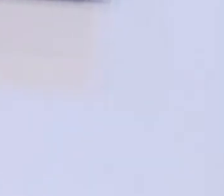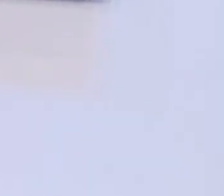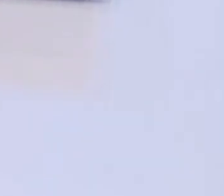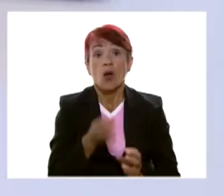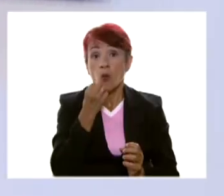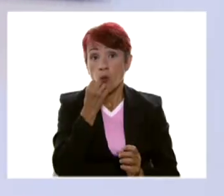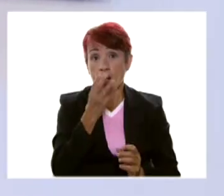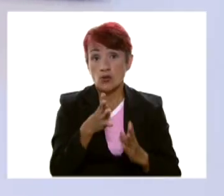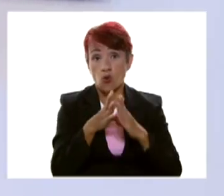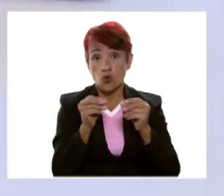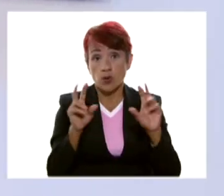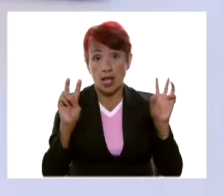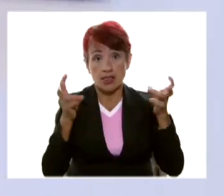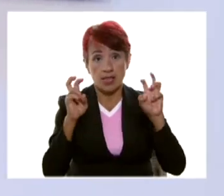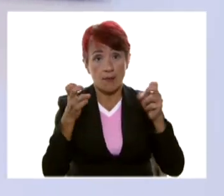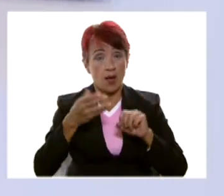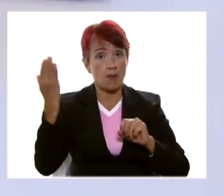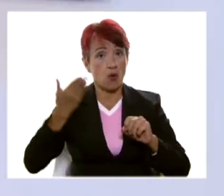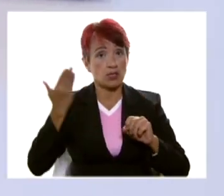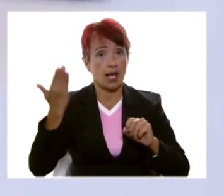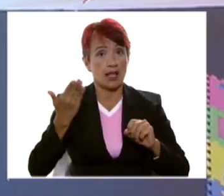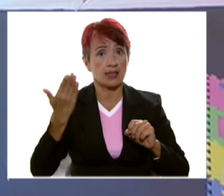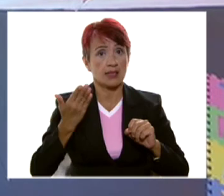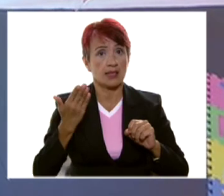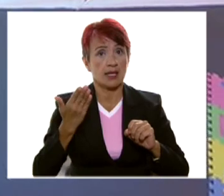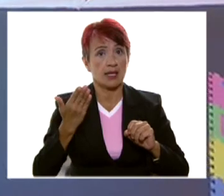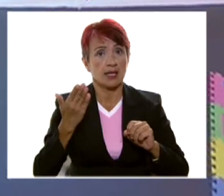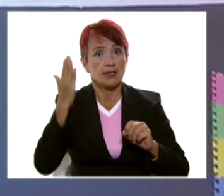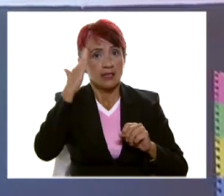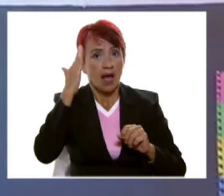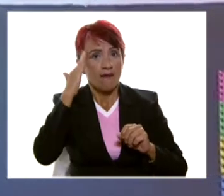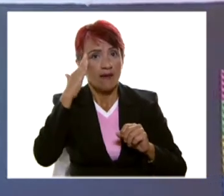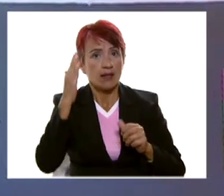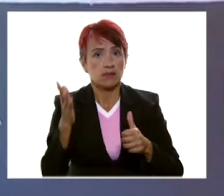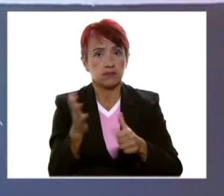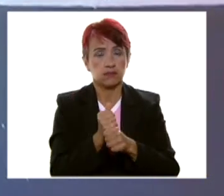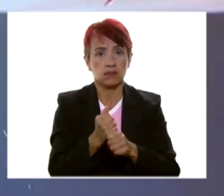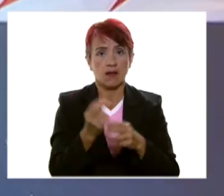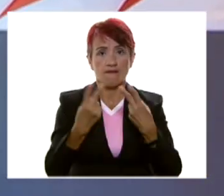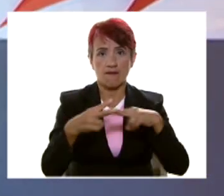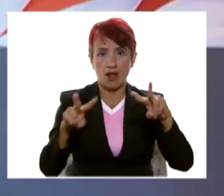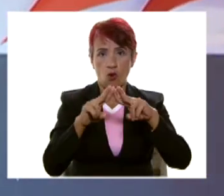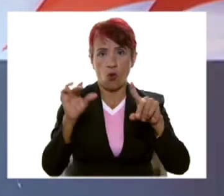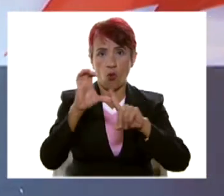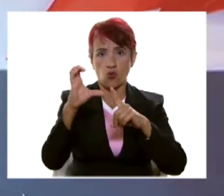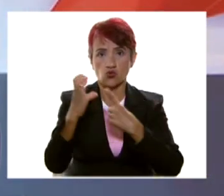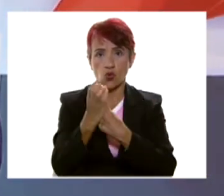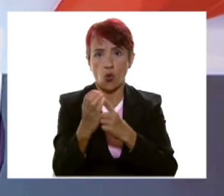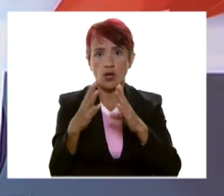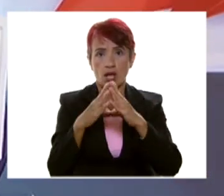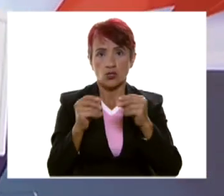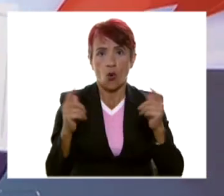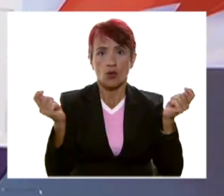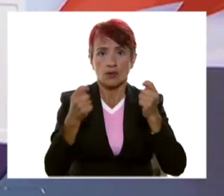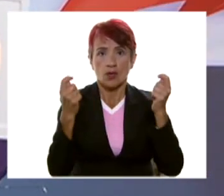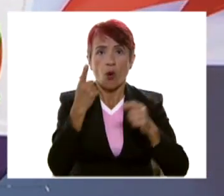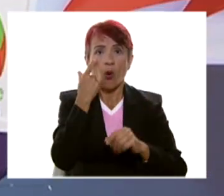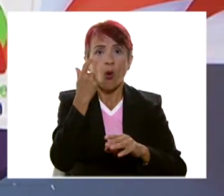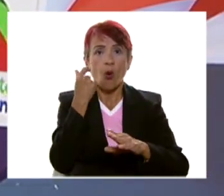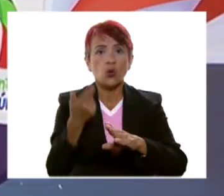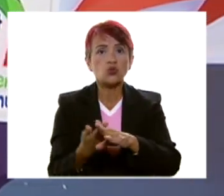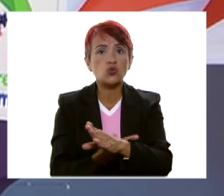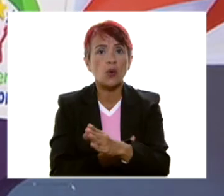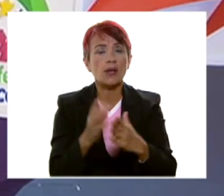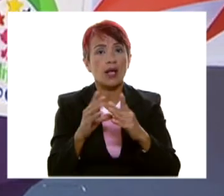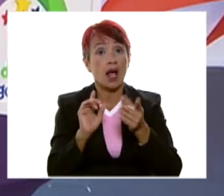Bueno, y sobre este tema es importante que vayamos rescatando todo lo que son los valores culturales, también las tradiciones, las costumbres.